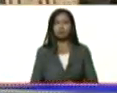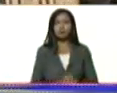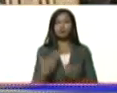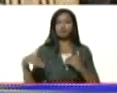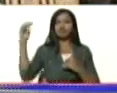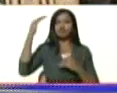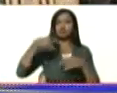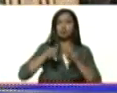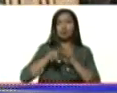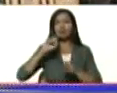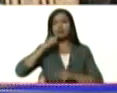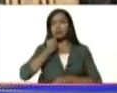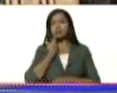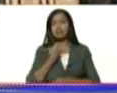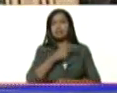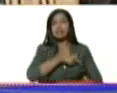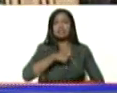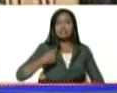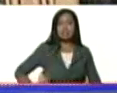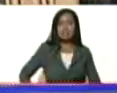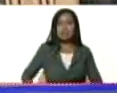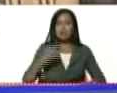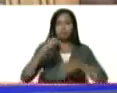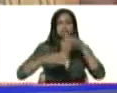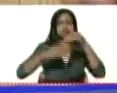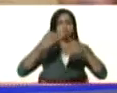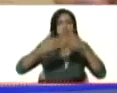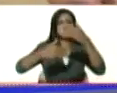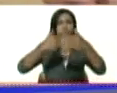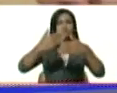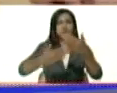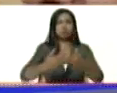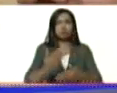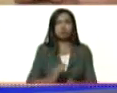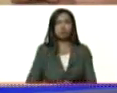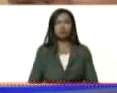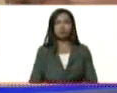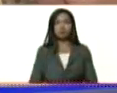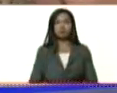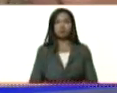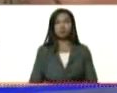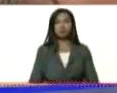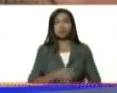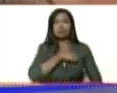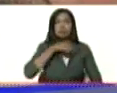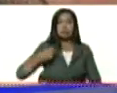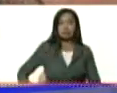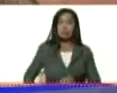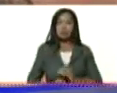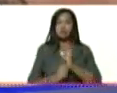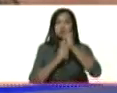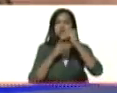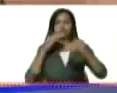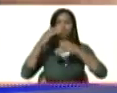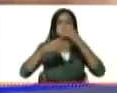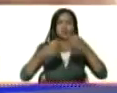China, paso a paso, poco a poco, China ha llegado